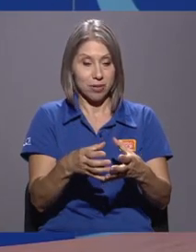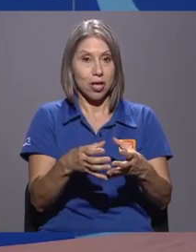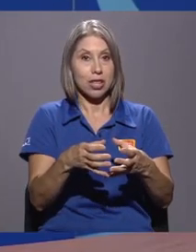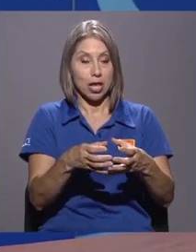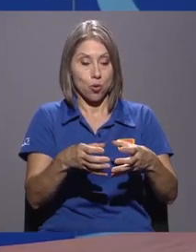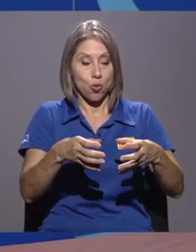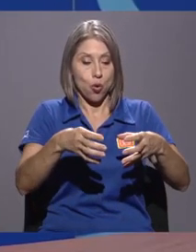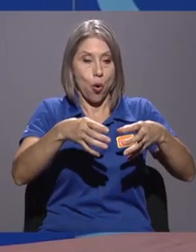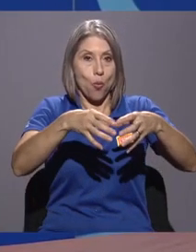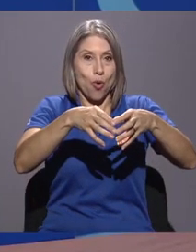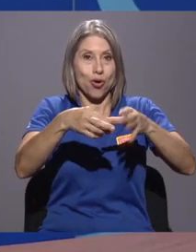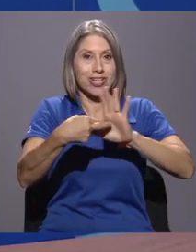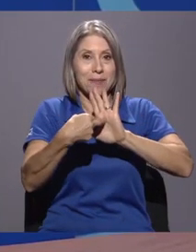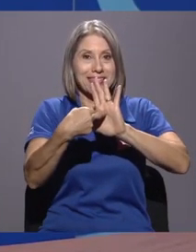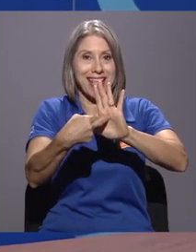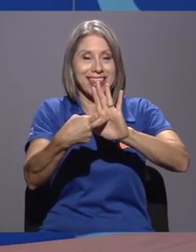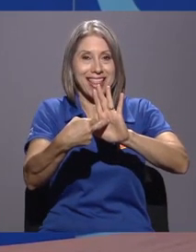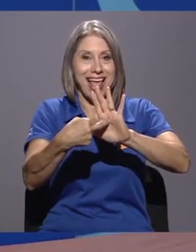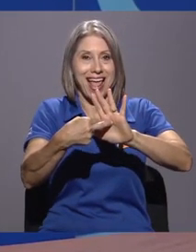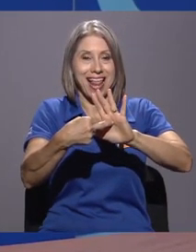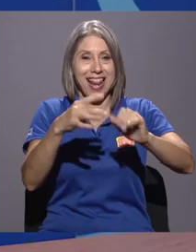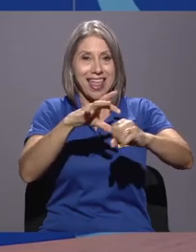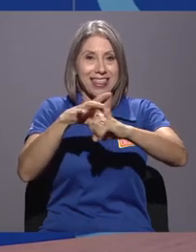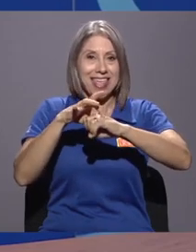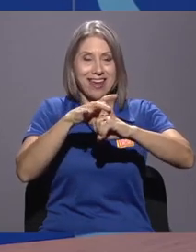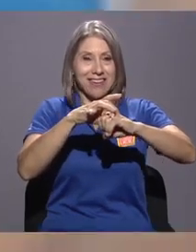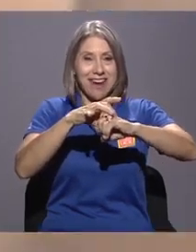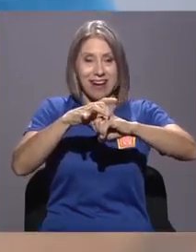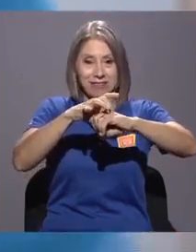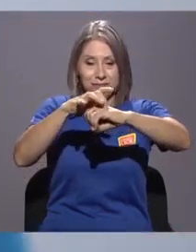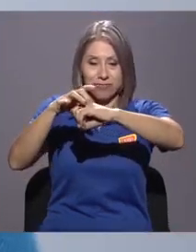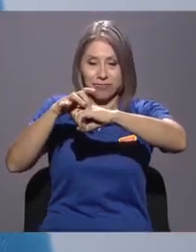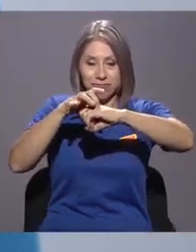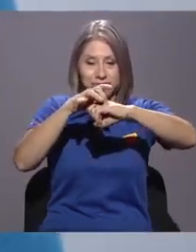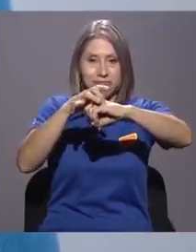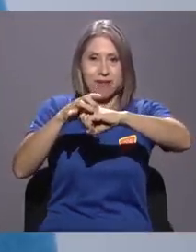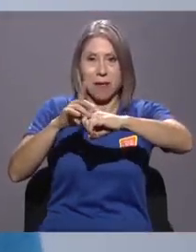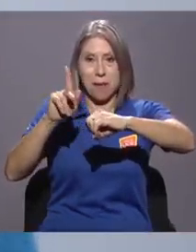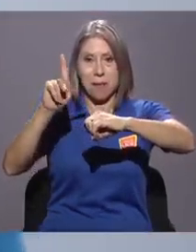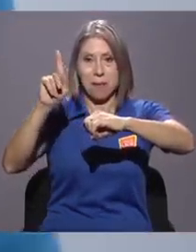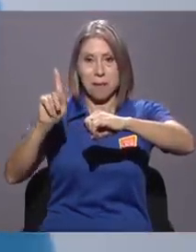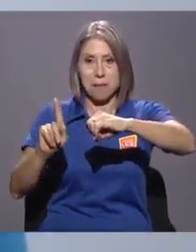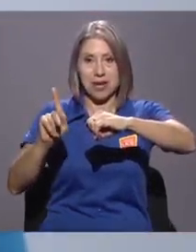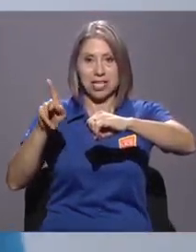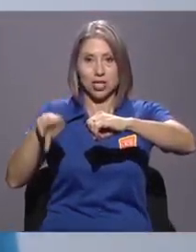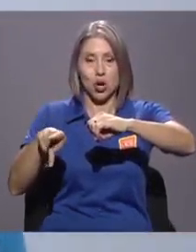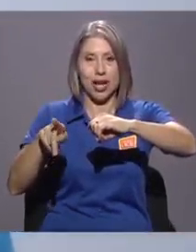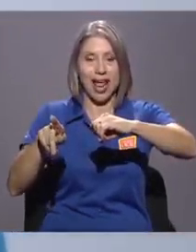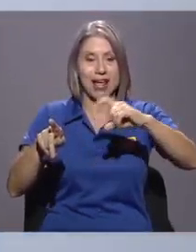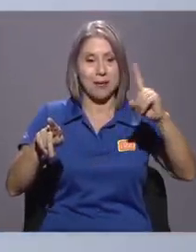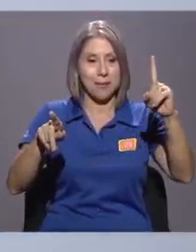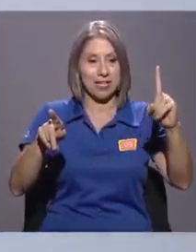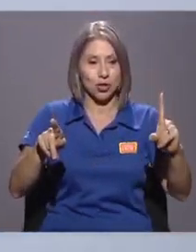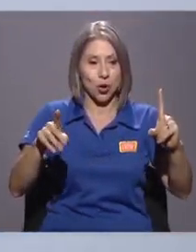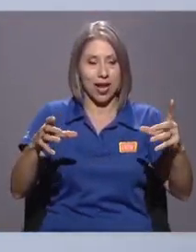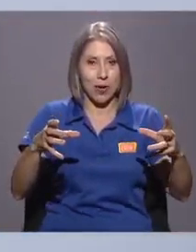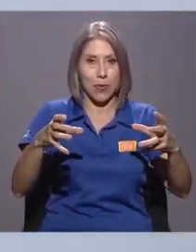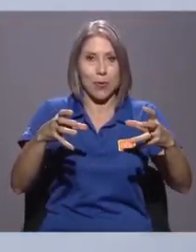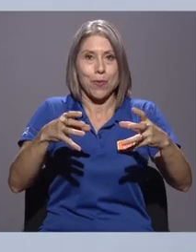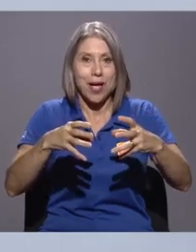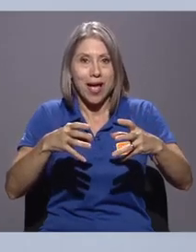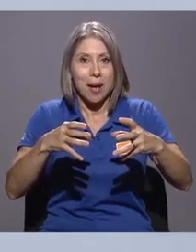y dos personas tomándolo agarrando lo verá como para que no se caiga eso es digamos ese es el ese es el premio